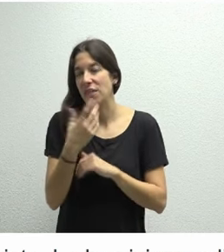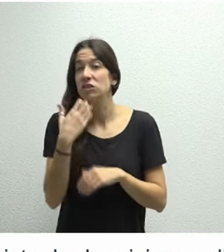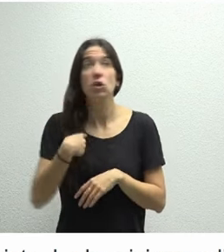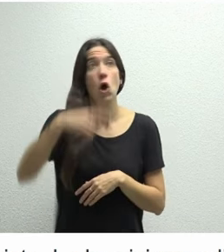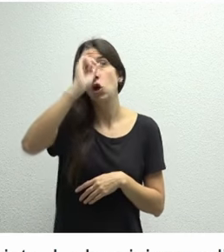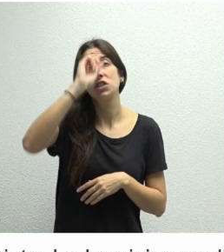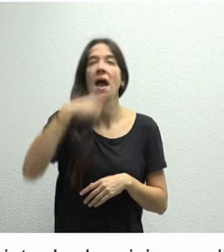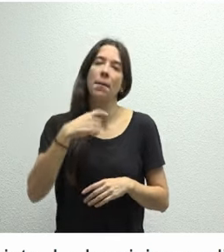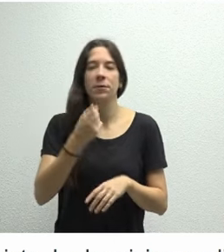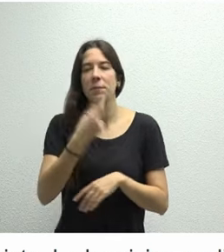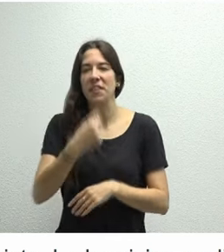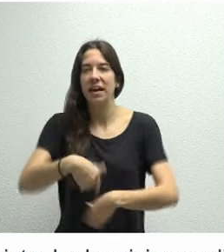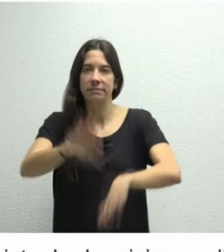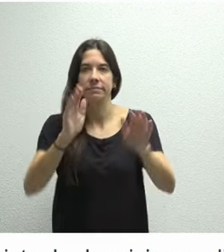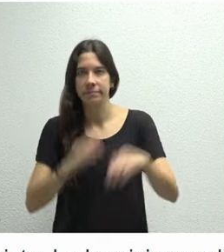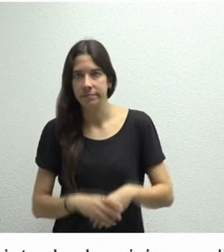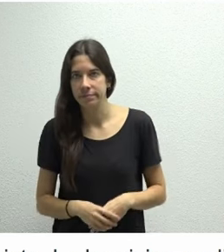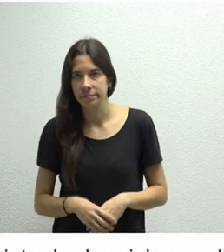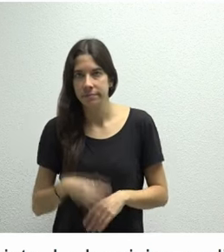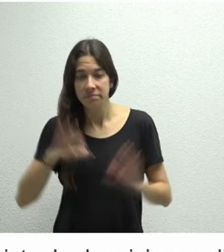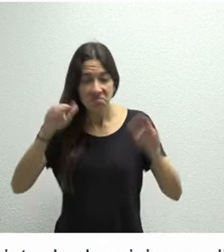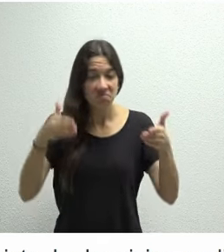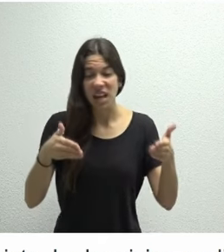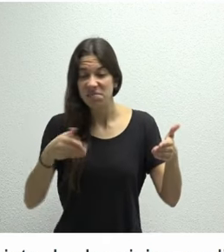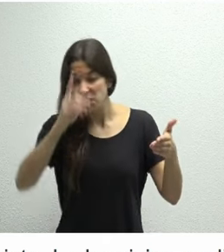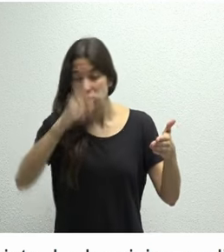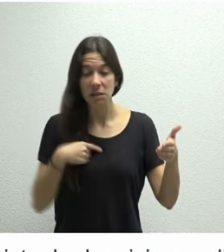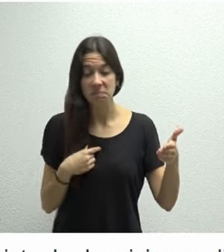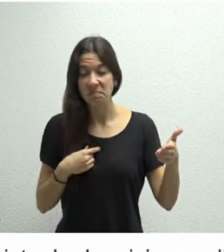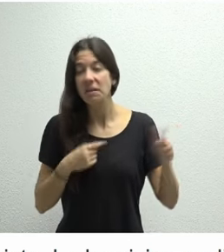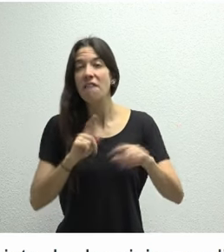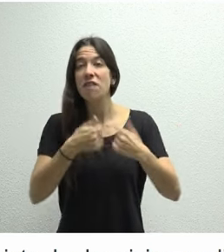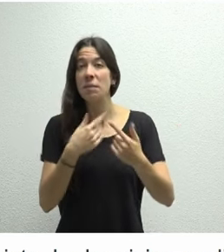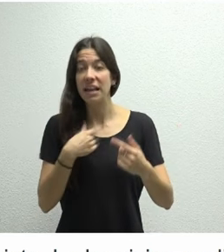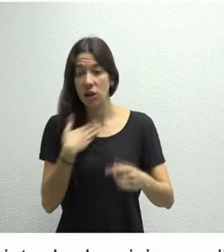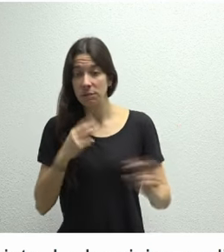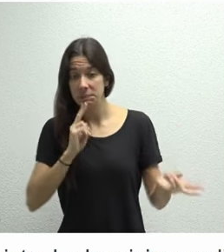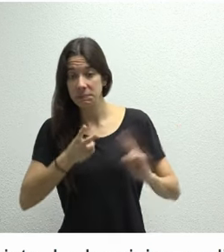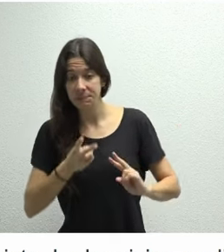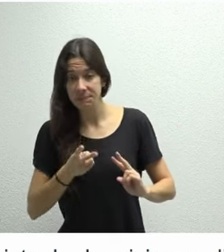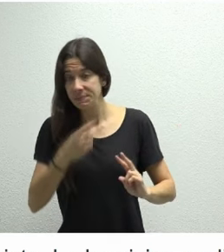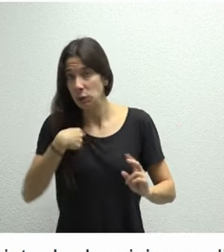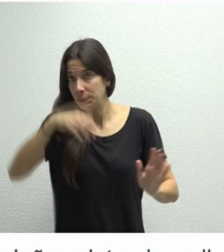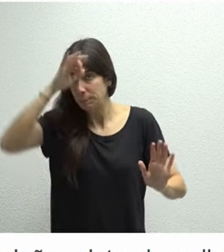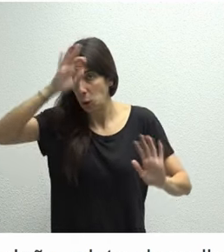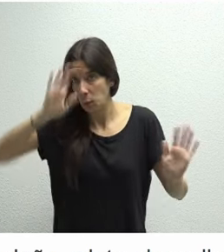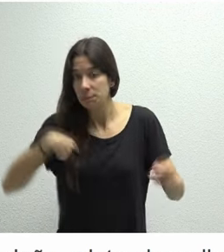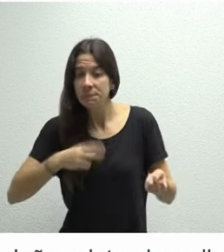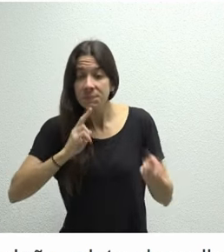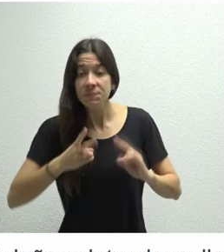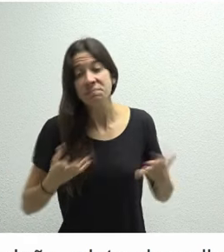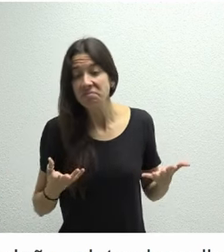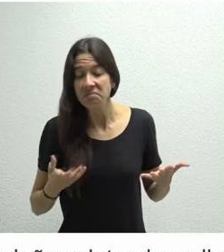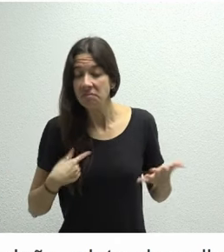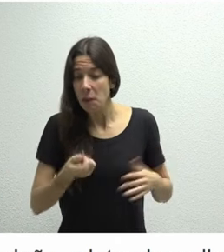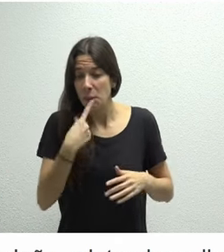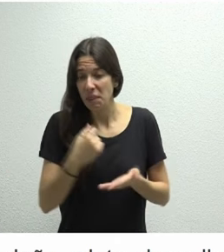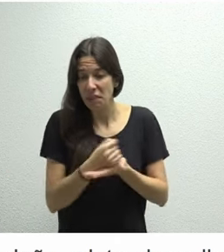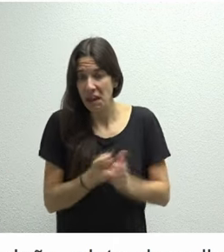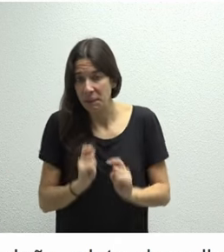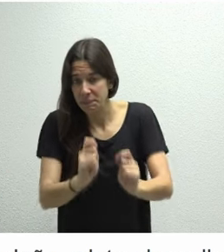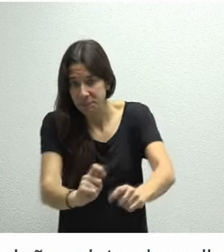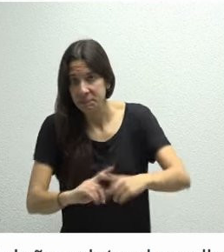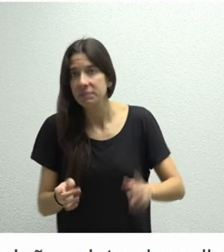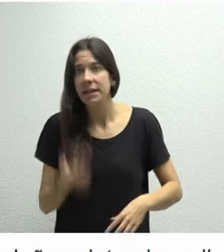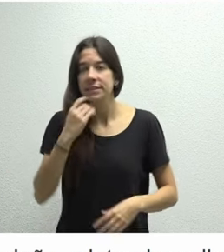medic Vale cuando queremos dar una respuesta a la familia desde la ignorancia medicos y cuando nos